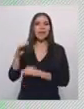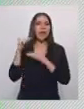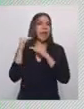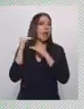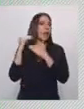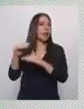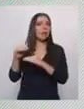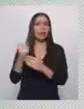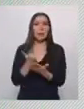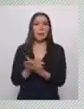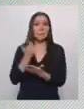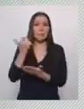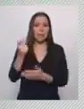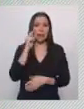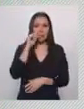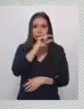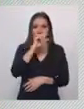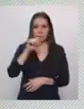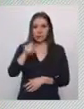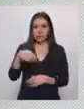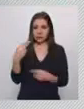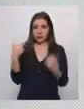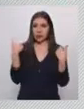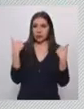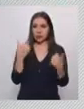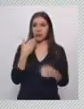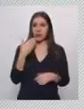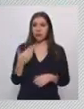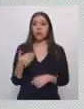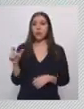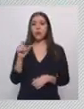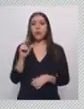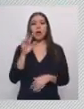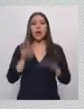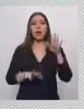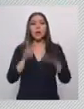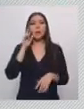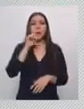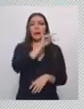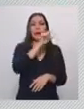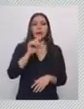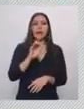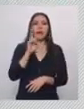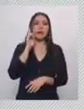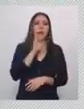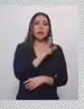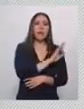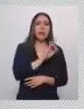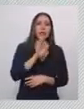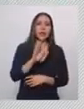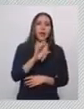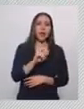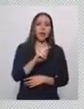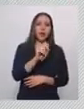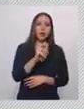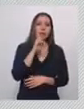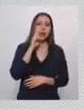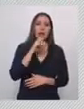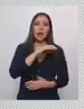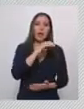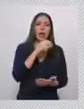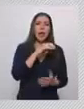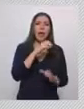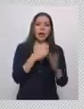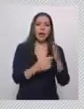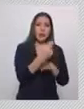tener muy presente también esto. Perdón, Fer. Porque la fecha de corte puede decir, termina el 25, pero mi pago es hasta el